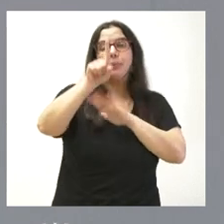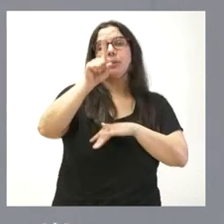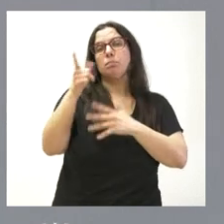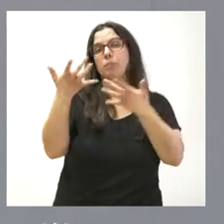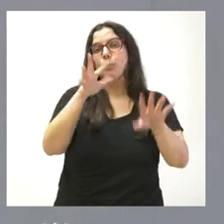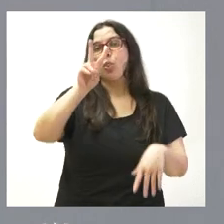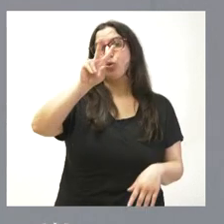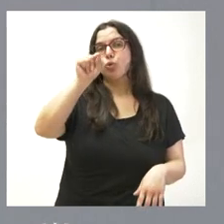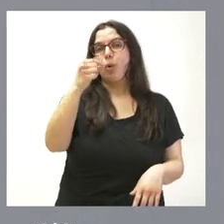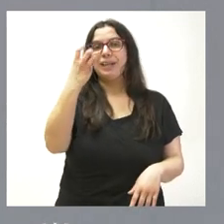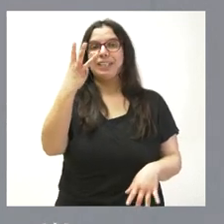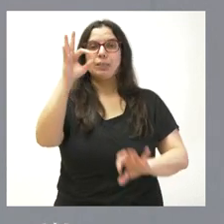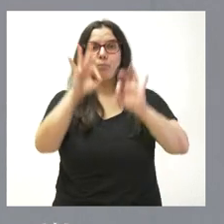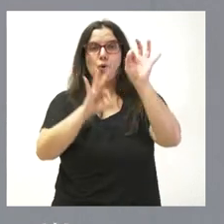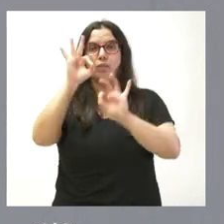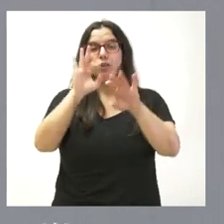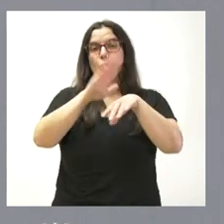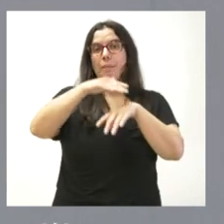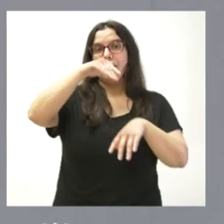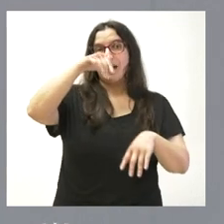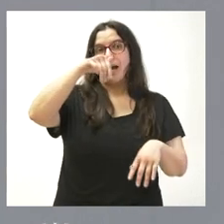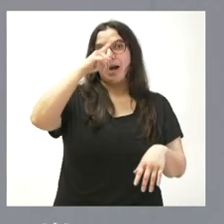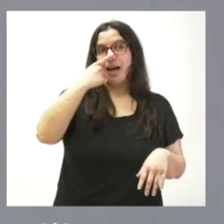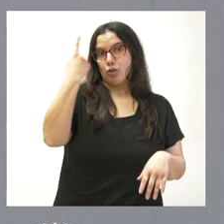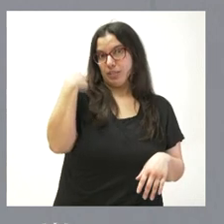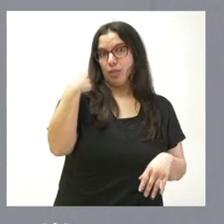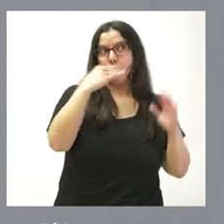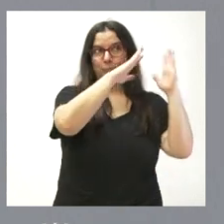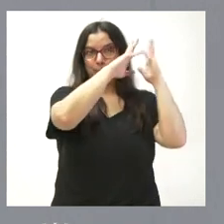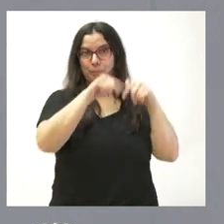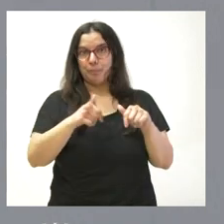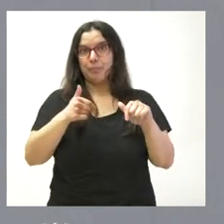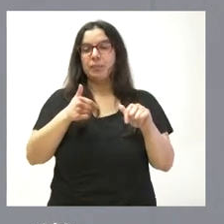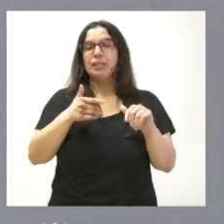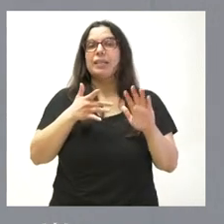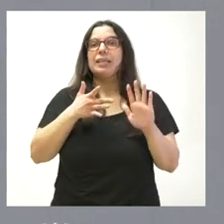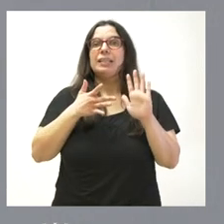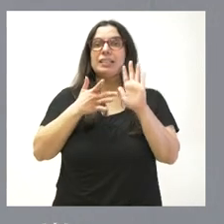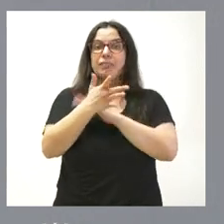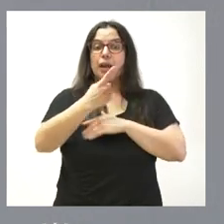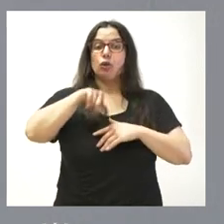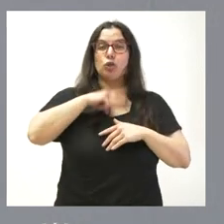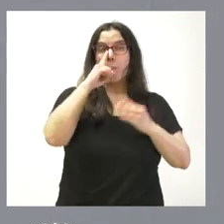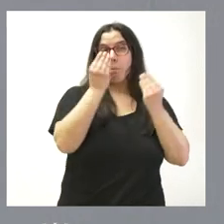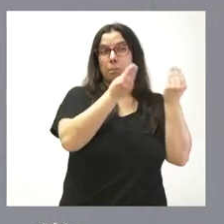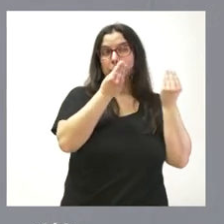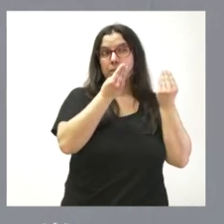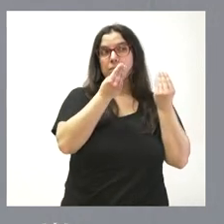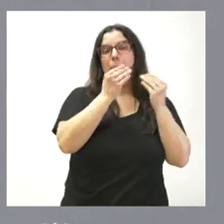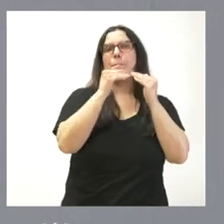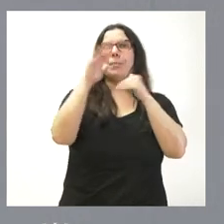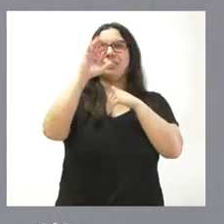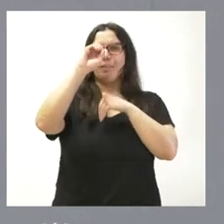2,3 por para el año 2023 es decir 7 décimas por encima de lo que habíamos considerado anteriormente Y